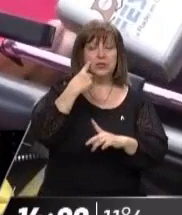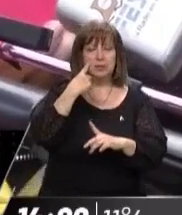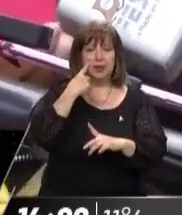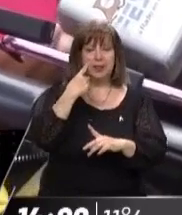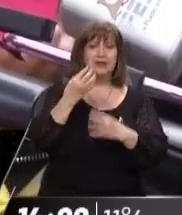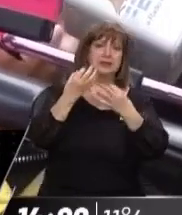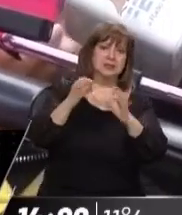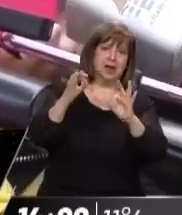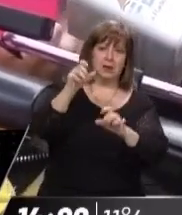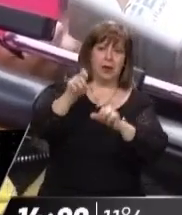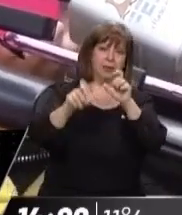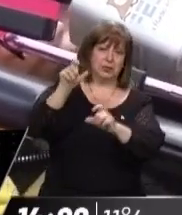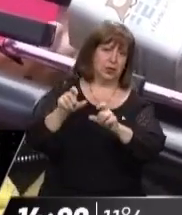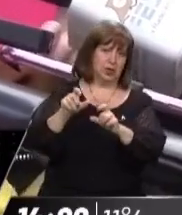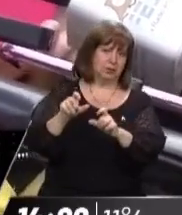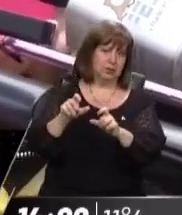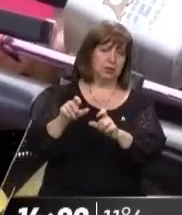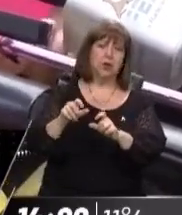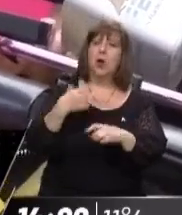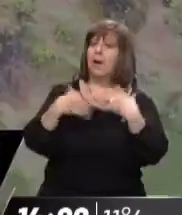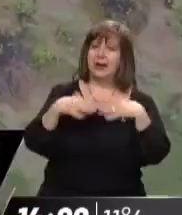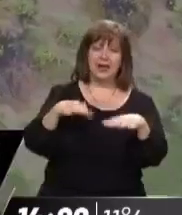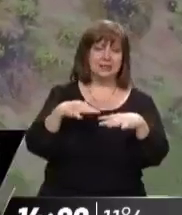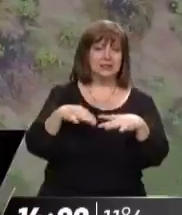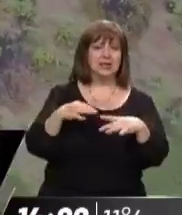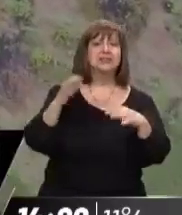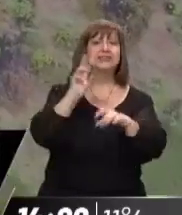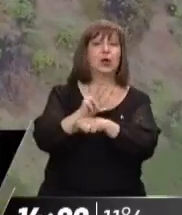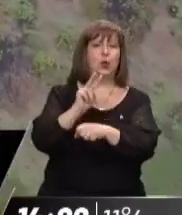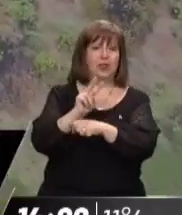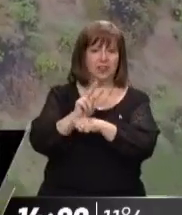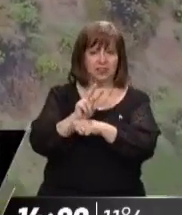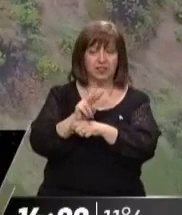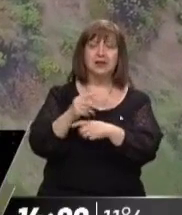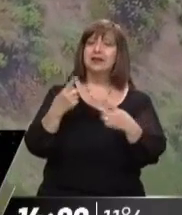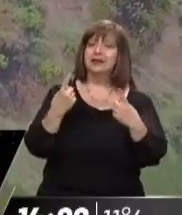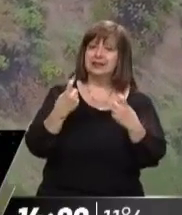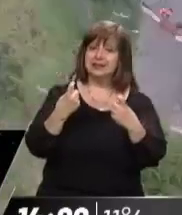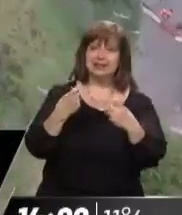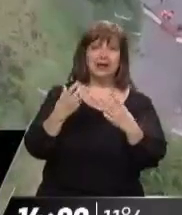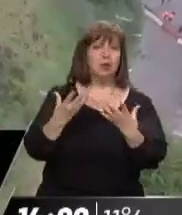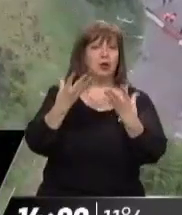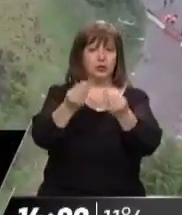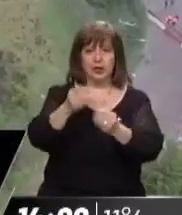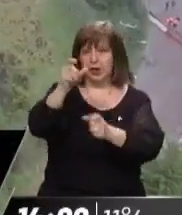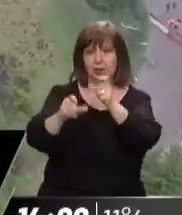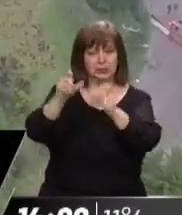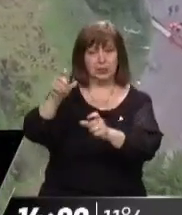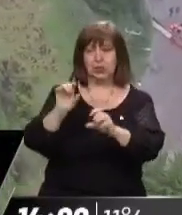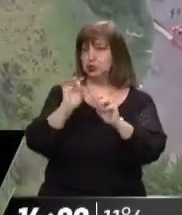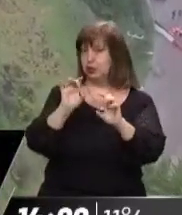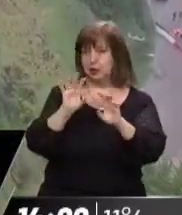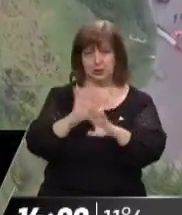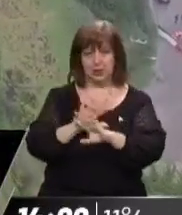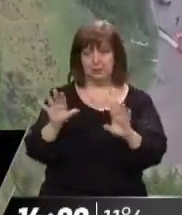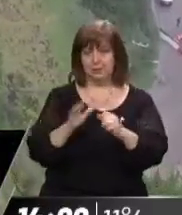estamos apoyando a los vecinos nuestras unidades de emergencia seguridad y además nuestra disposición técnica está para responder y